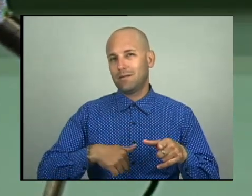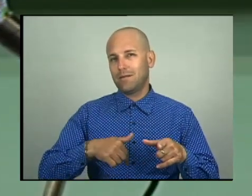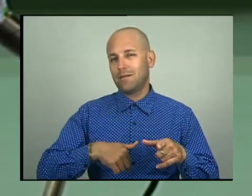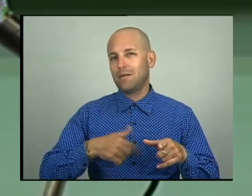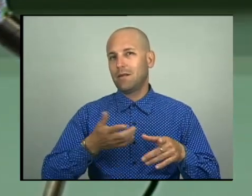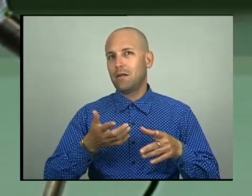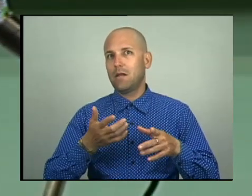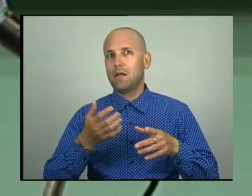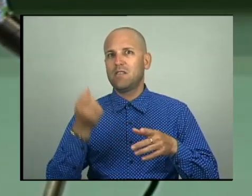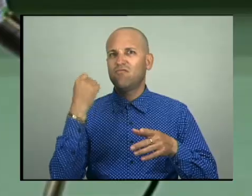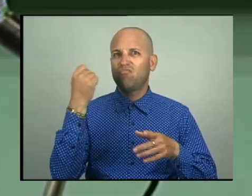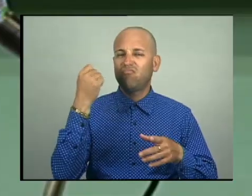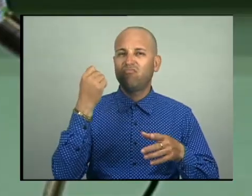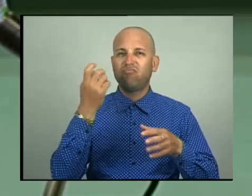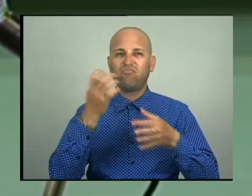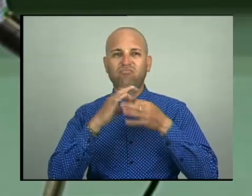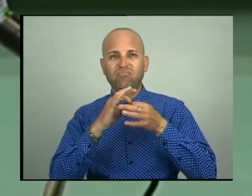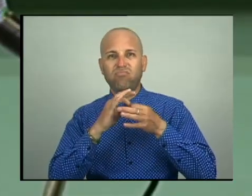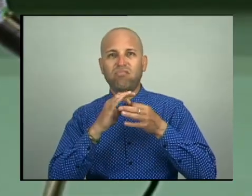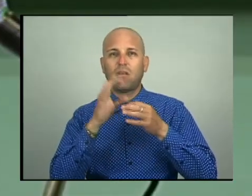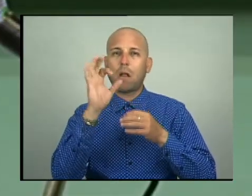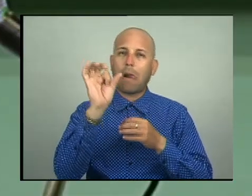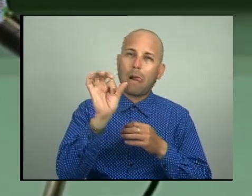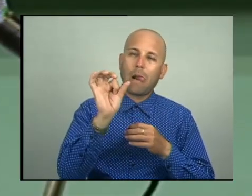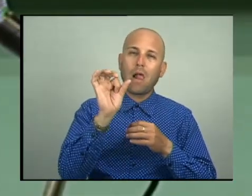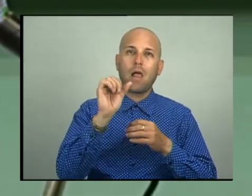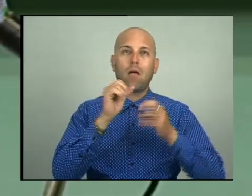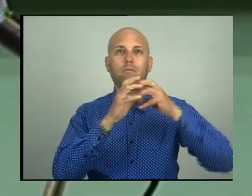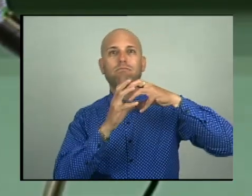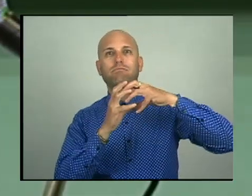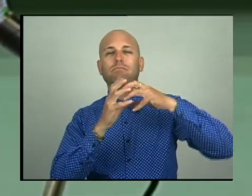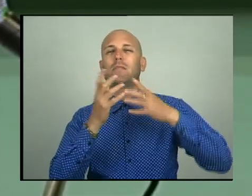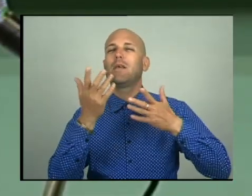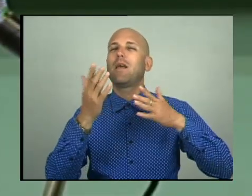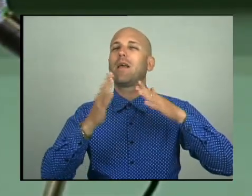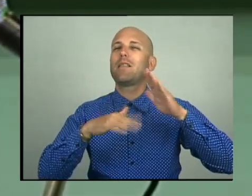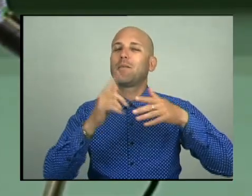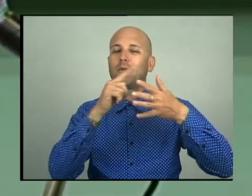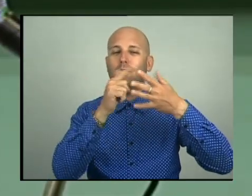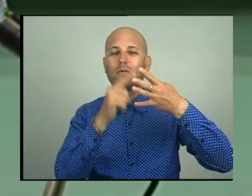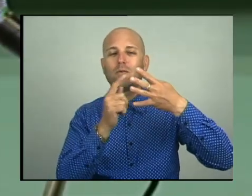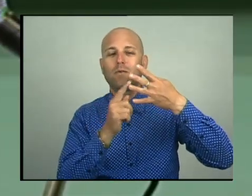muy hipoplásica, muy chiquitica, o tiene una atresia pulmonar, el pronóstico desde el punto de vista